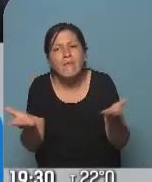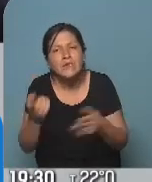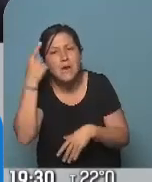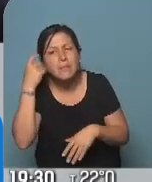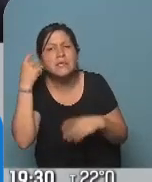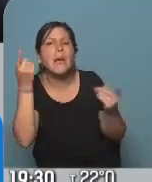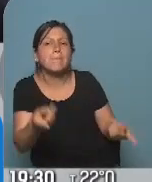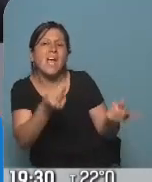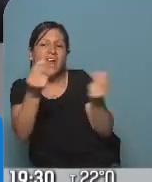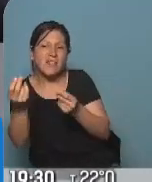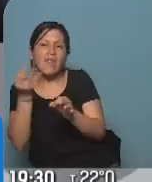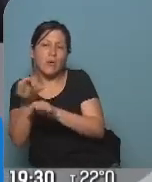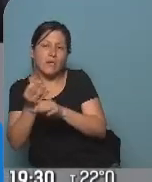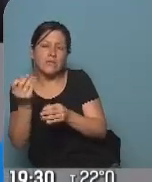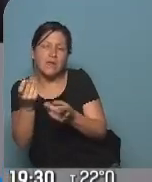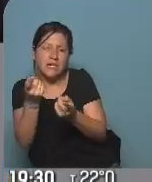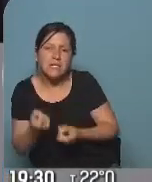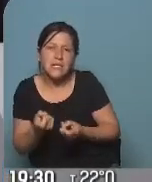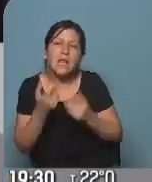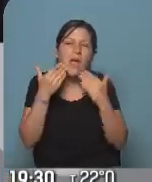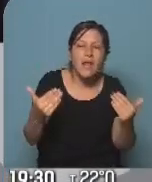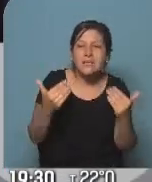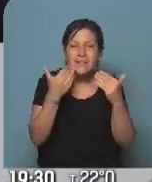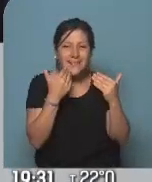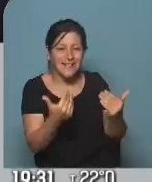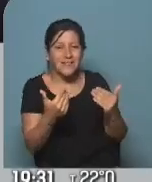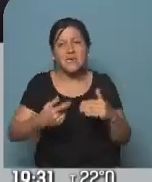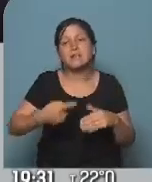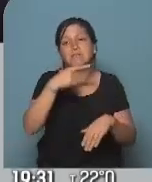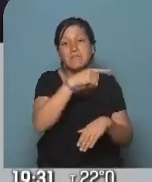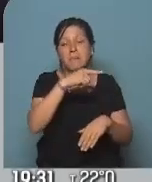necesaria. Doctor, muchísimas gracias. No, gracias a ustedes. El doctor Mariano Palamidesi.